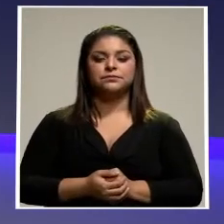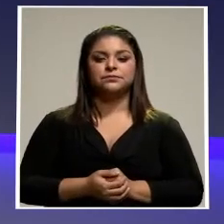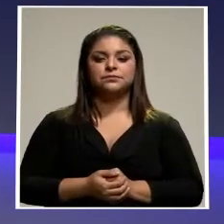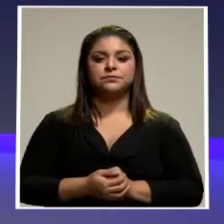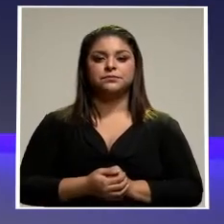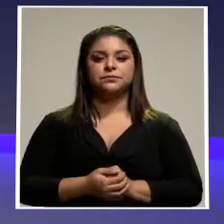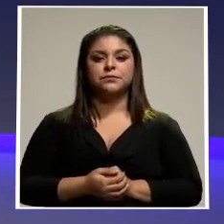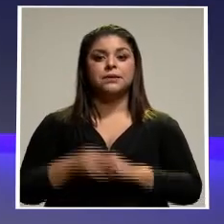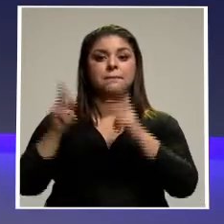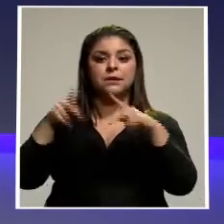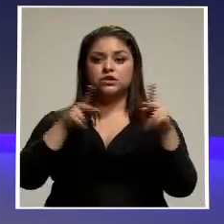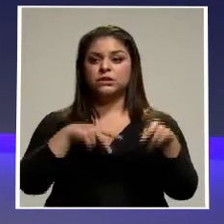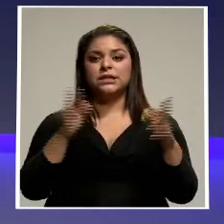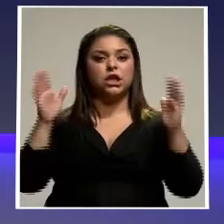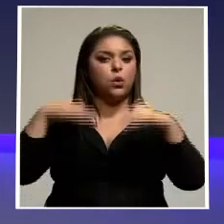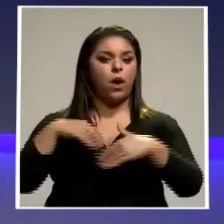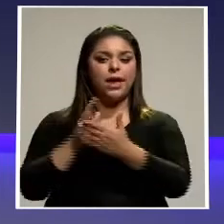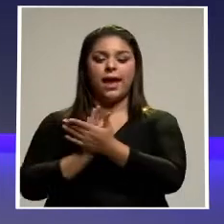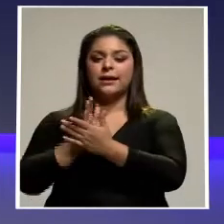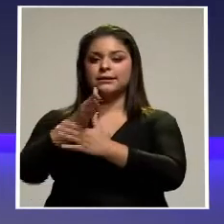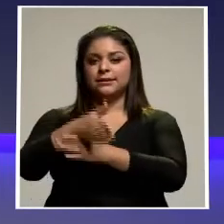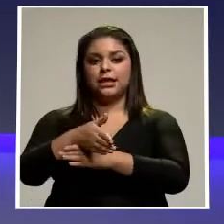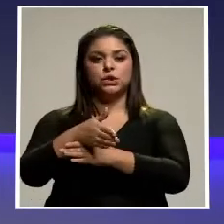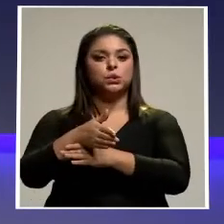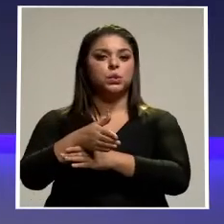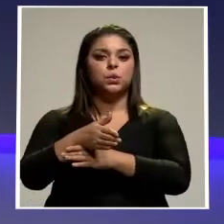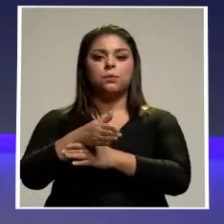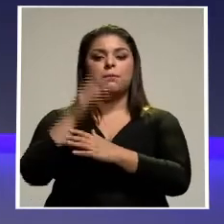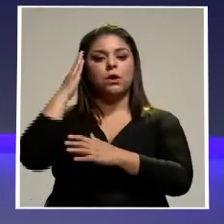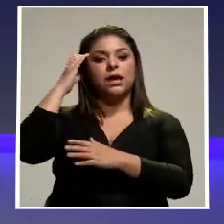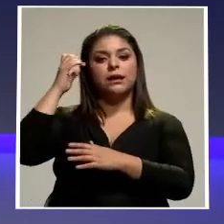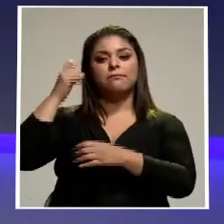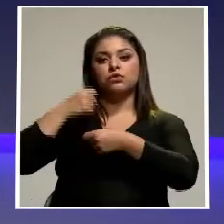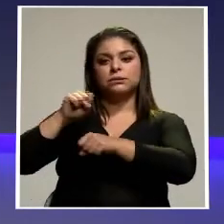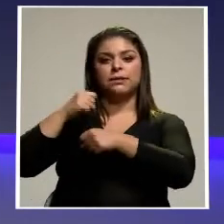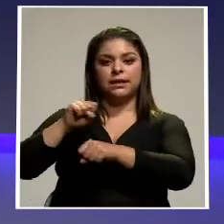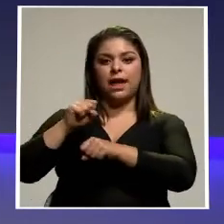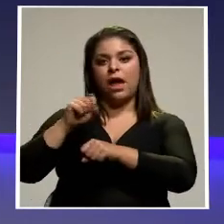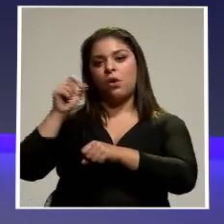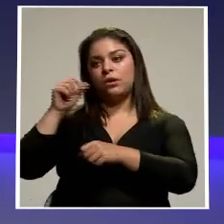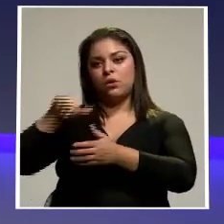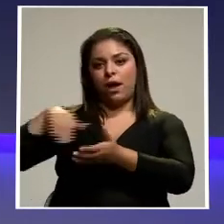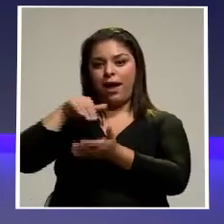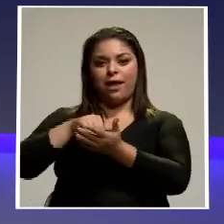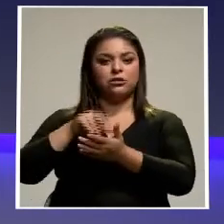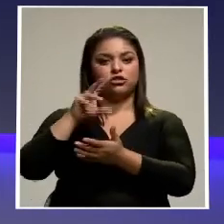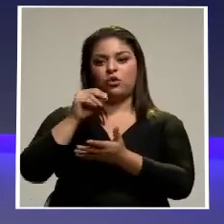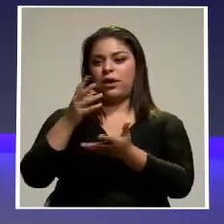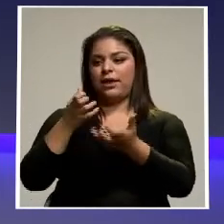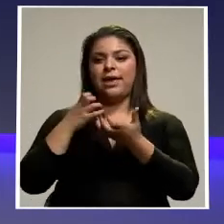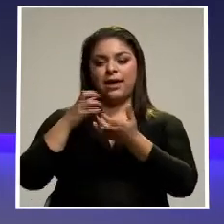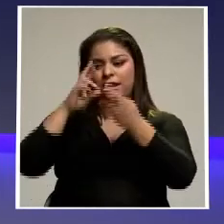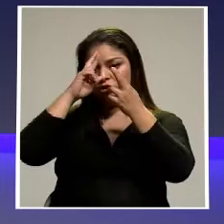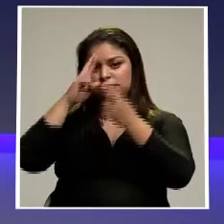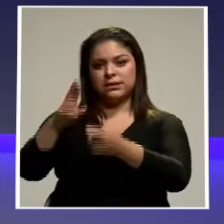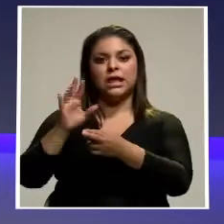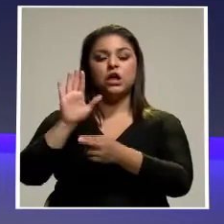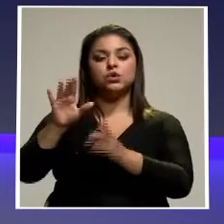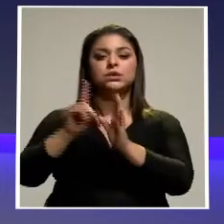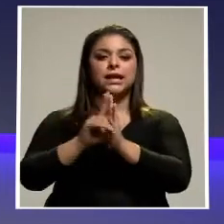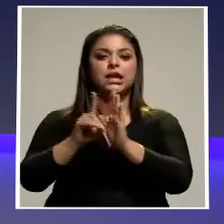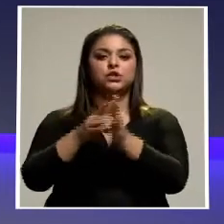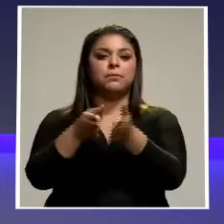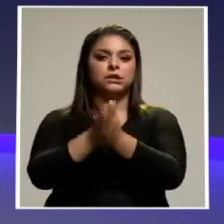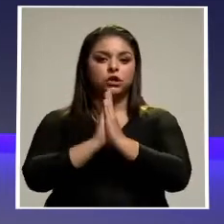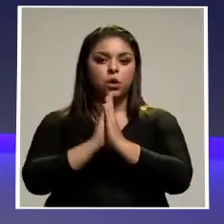la gente que no le dan acceso, que sus gobiernos locales o nacionales no quieren rendir cuentas, no les respetan el derecho a